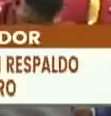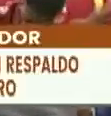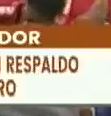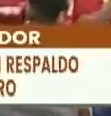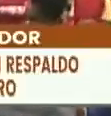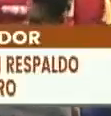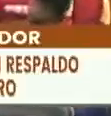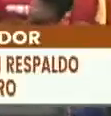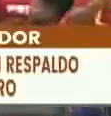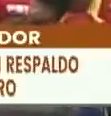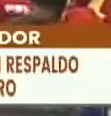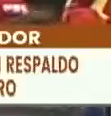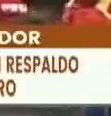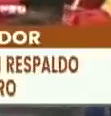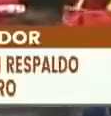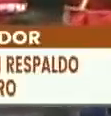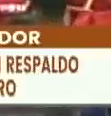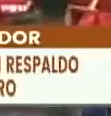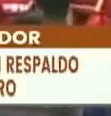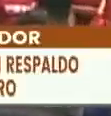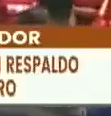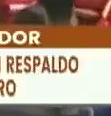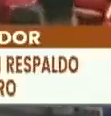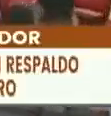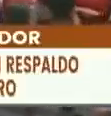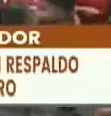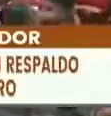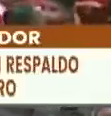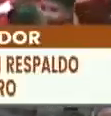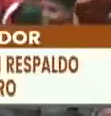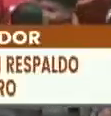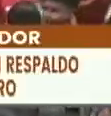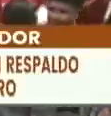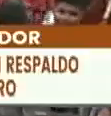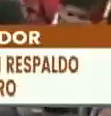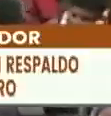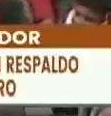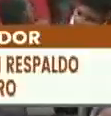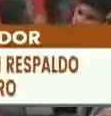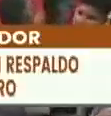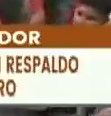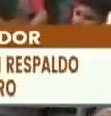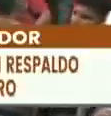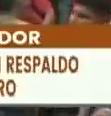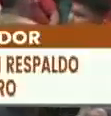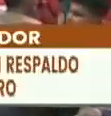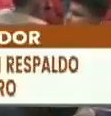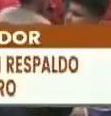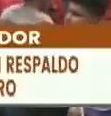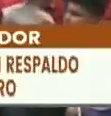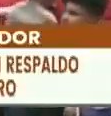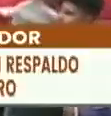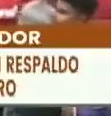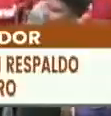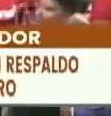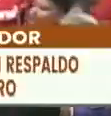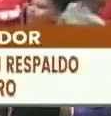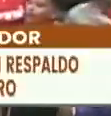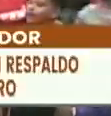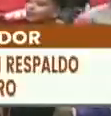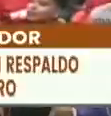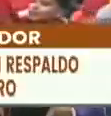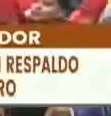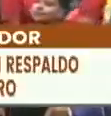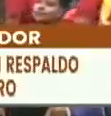2.343.000 personas movilizadas en sus distintas marchas y concentraciones en apoyo a la revolución bolivariana. Con